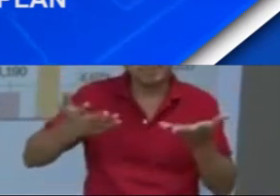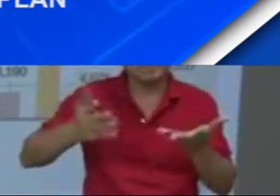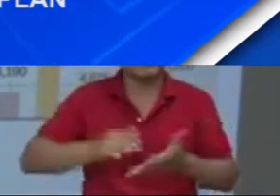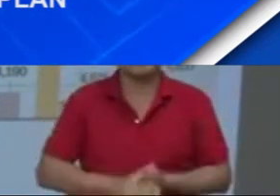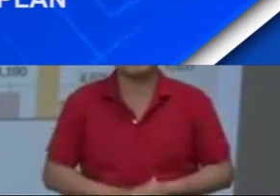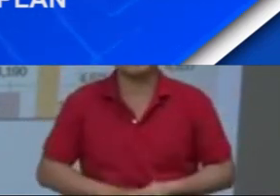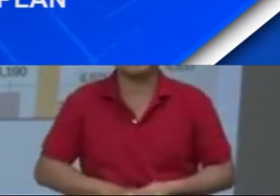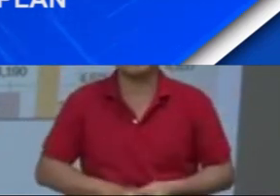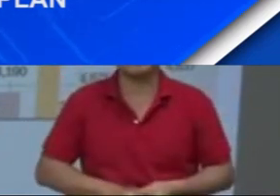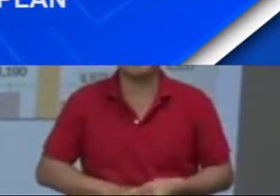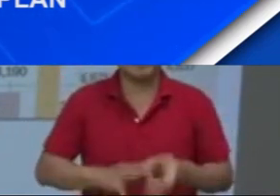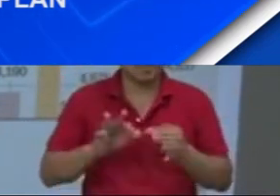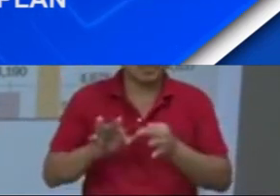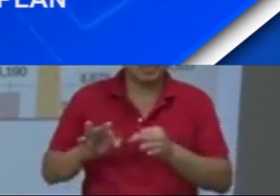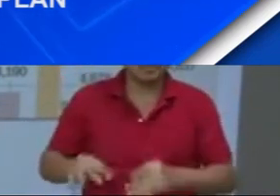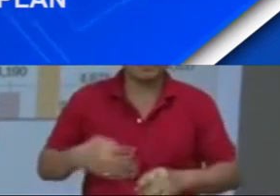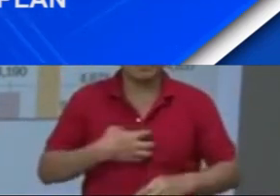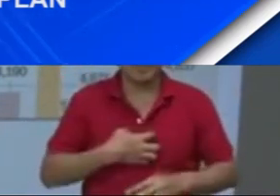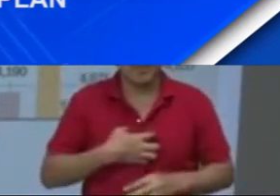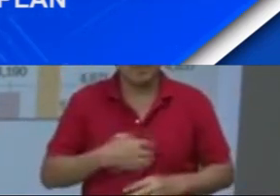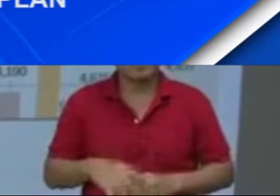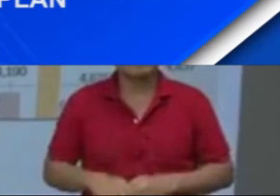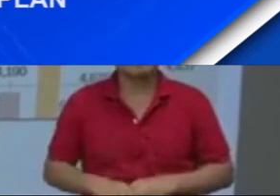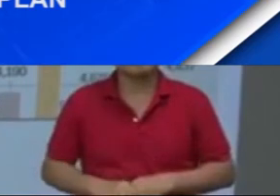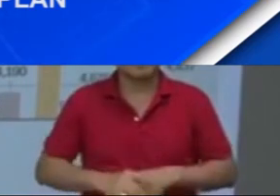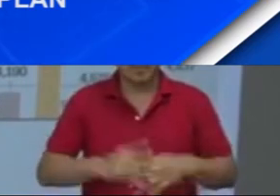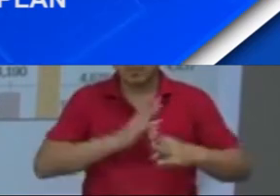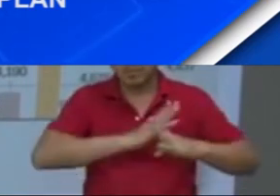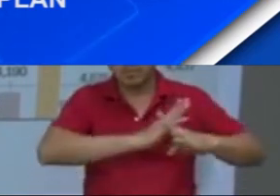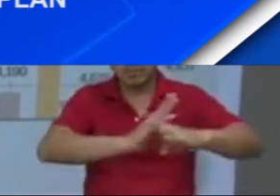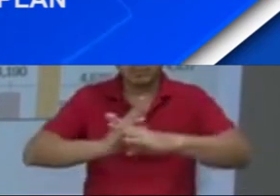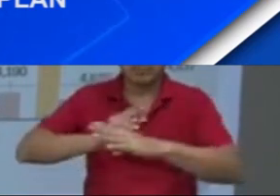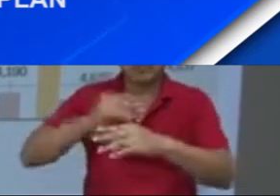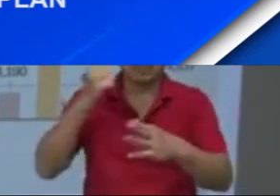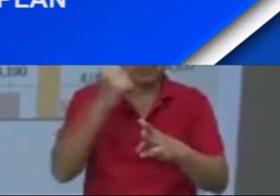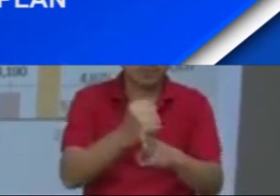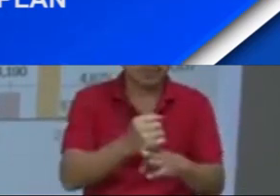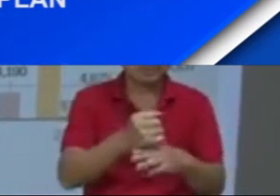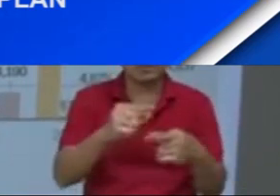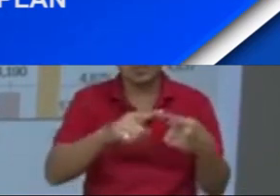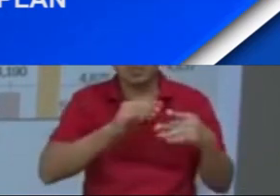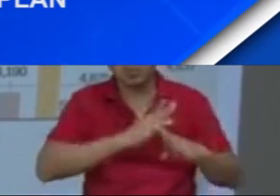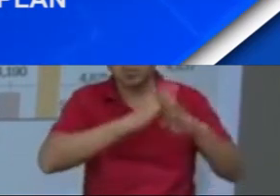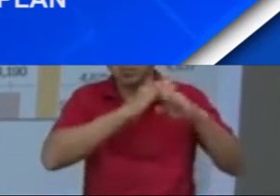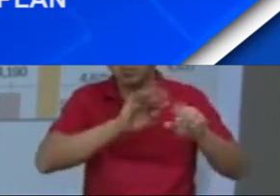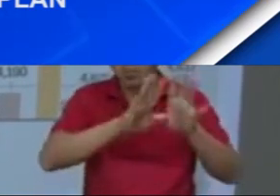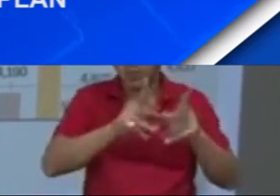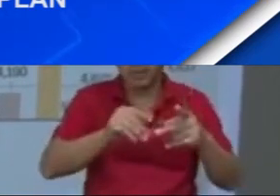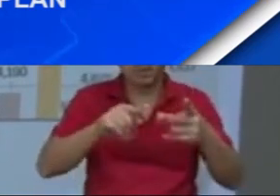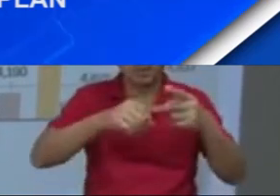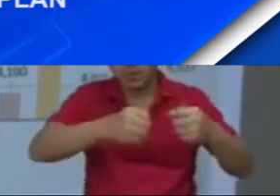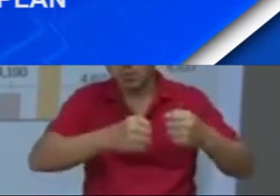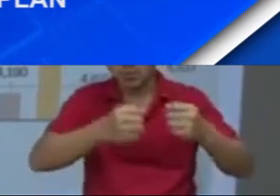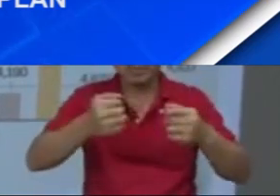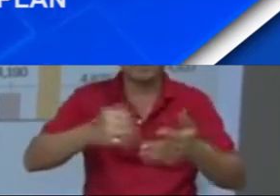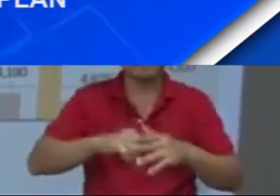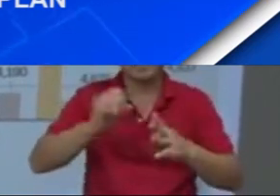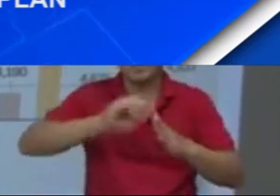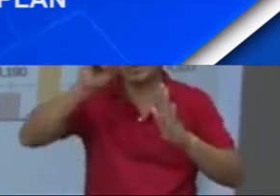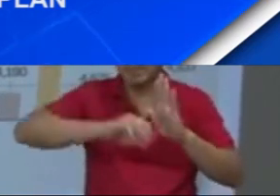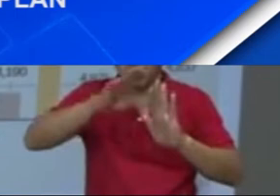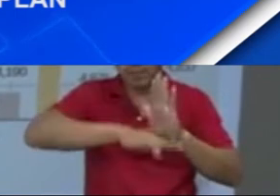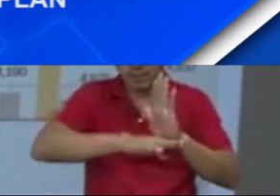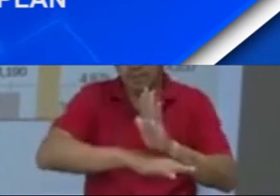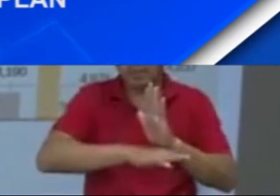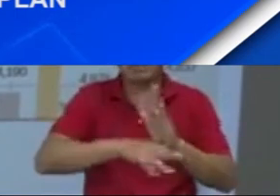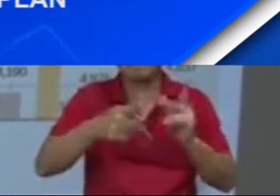Entonces, nosotros estamos trabajando muy bien en la prevención del homicidio, del femicidio, y tenemos tasas muy bajas. Pero en accidentes